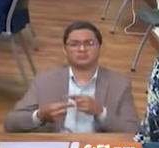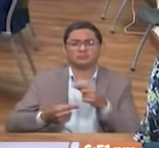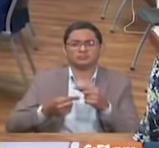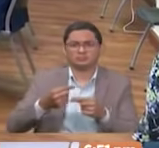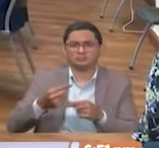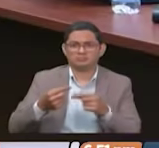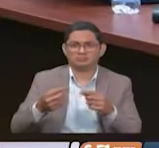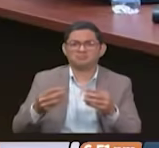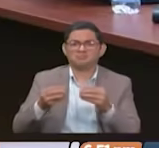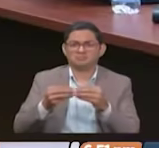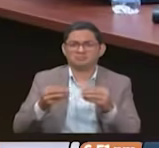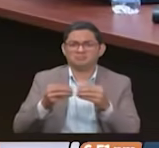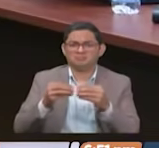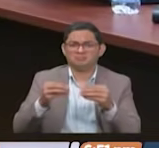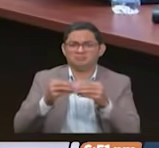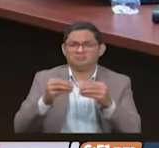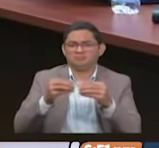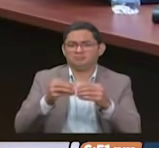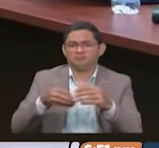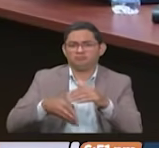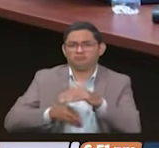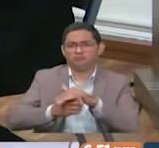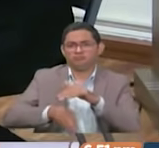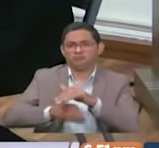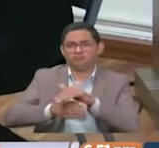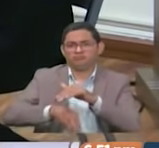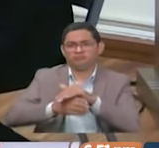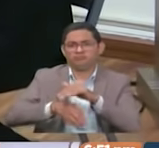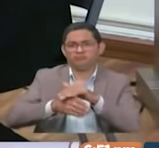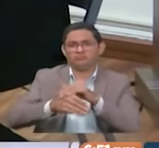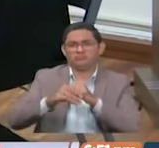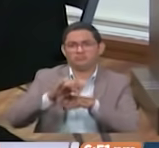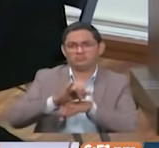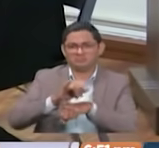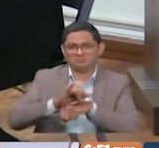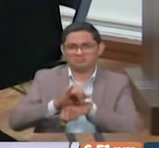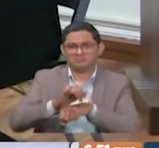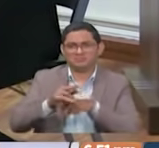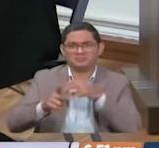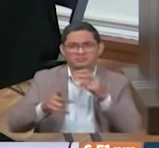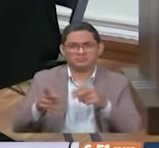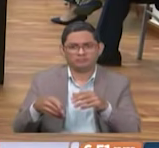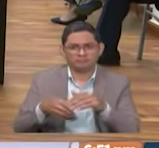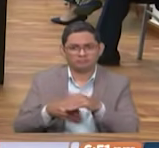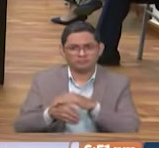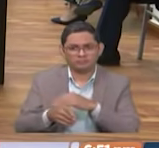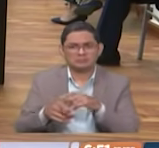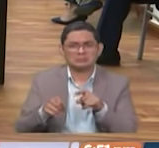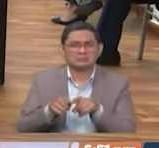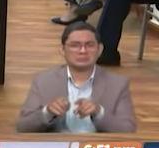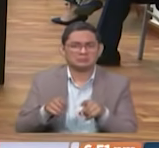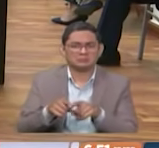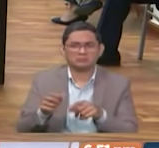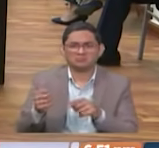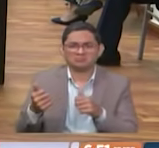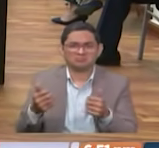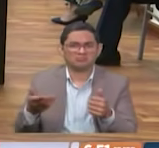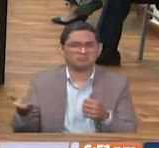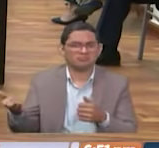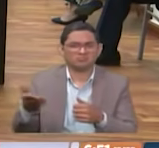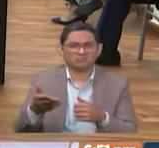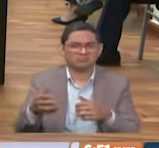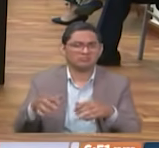permitiendo un mayor número no solo de feligreses sino también en las diferentes actividades